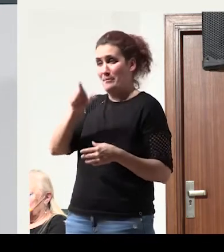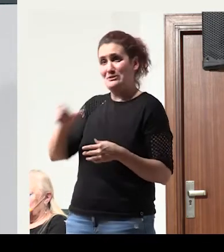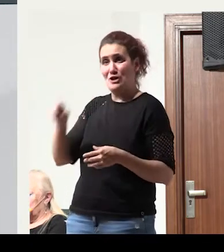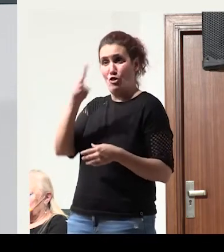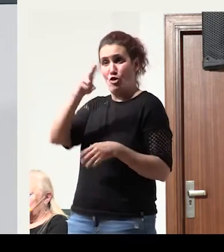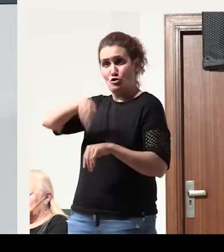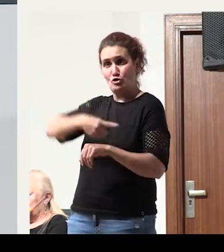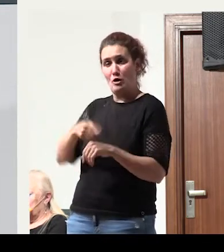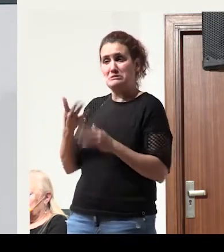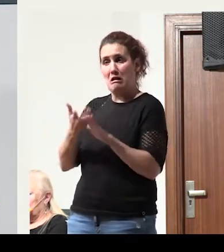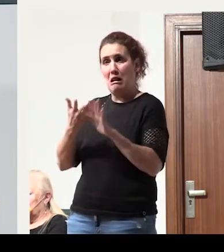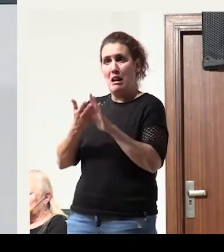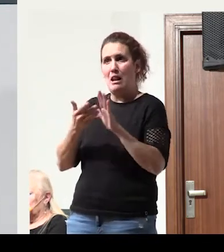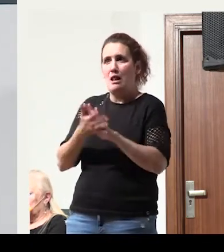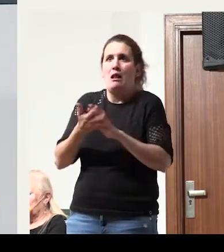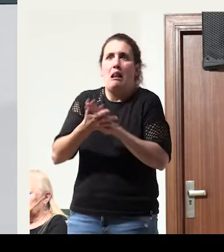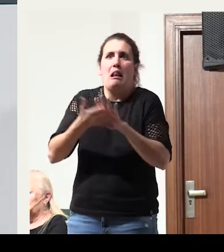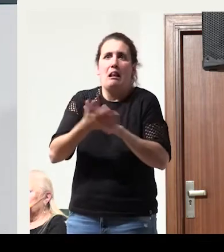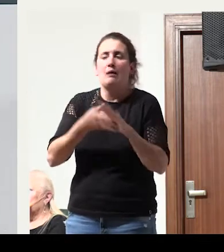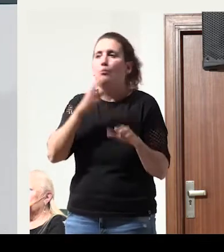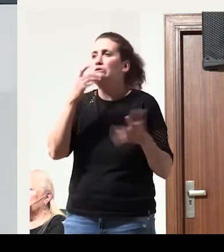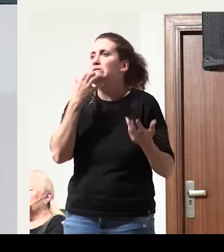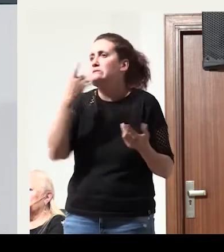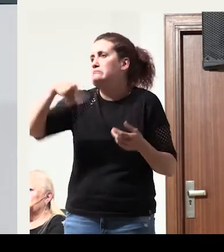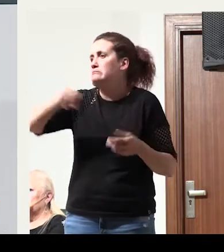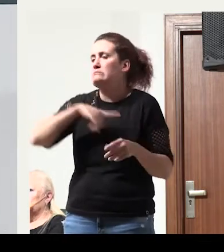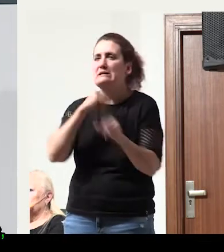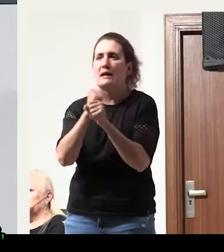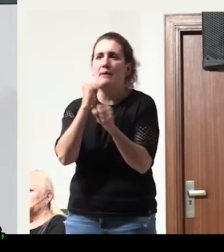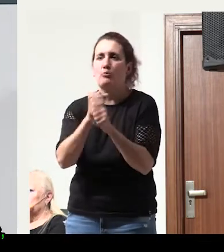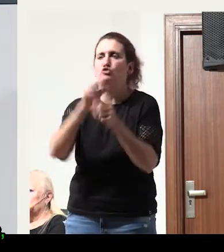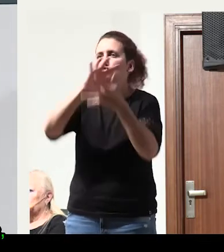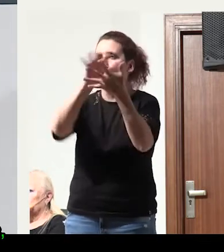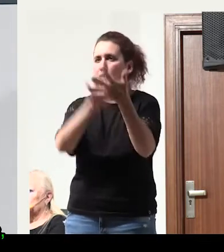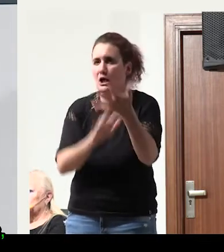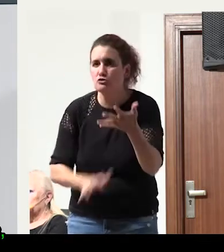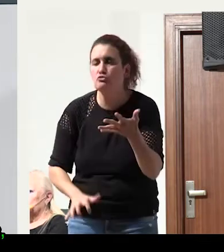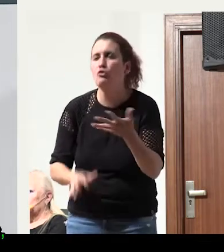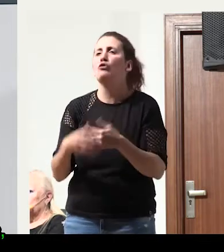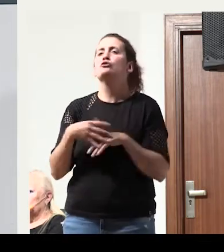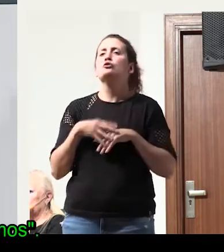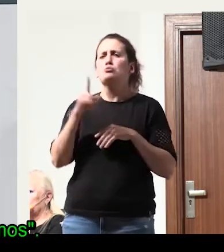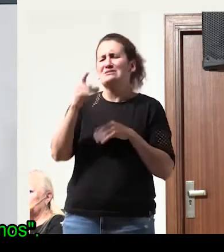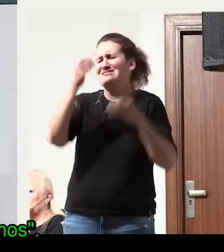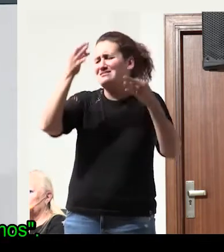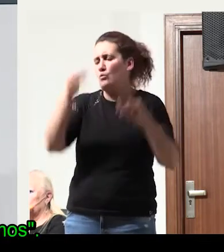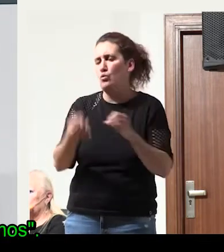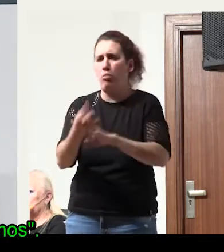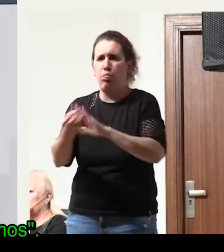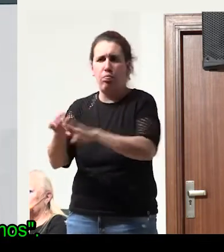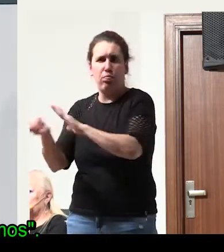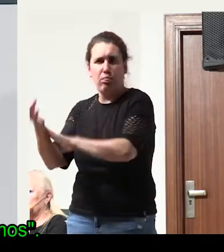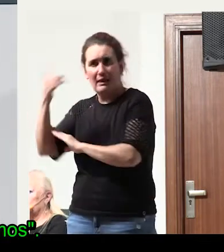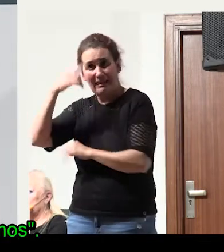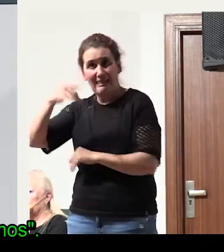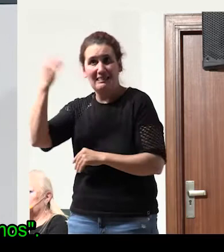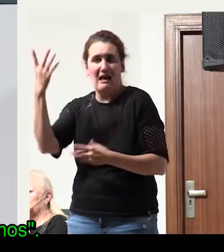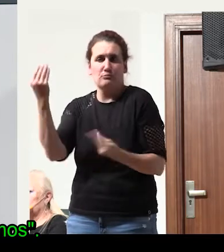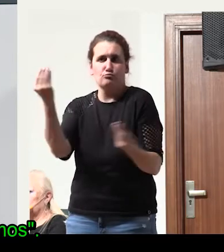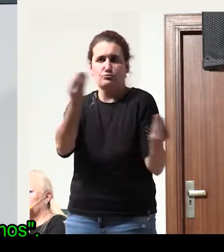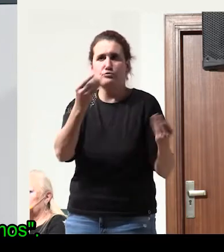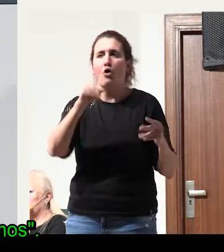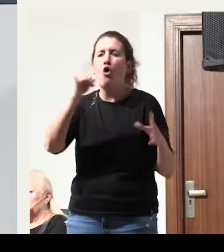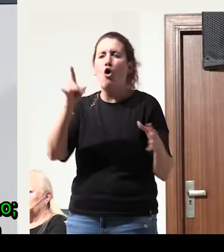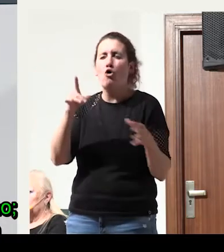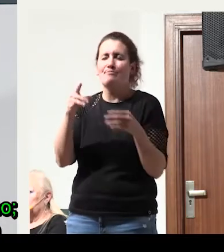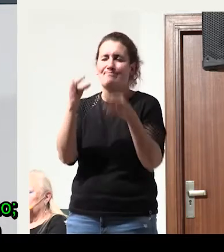a trabajar así con, ¿no?, con textos, pues saldrían muchas ideas, o por lo menos afinaríamos algunas de las ideas